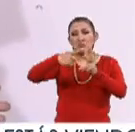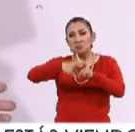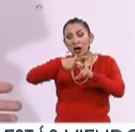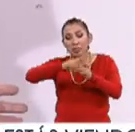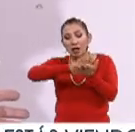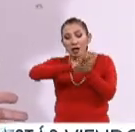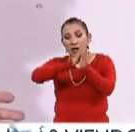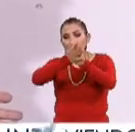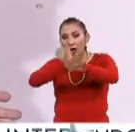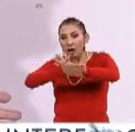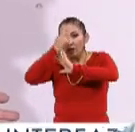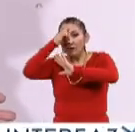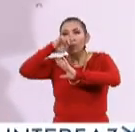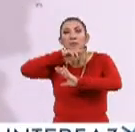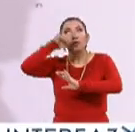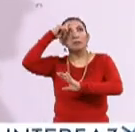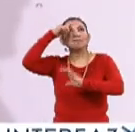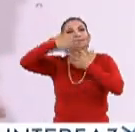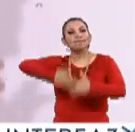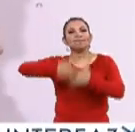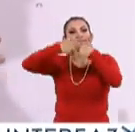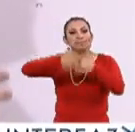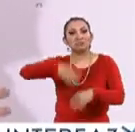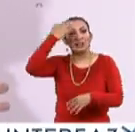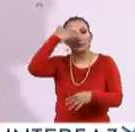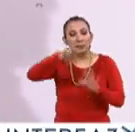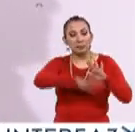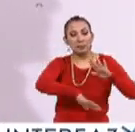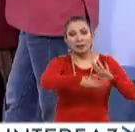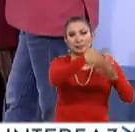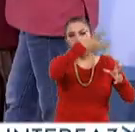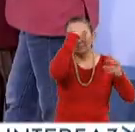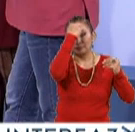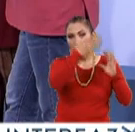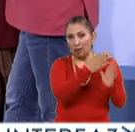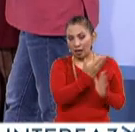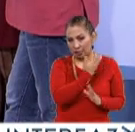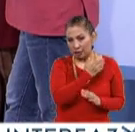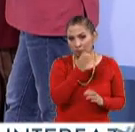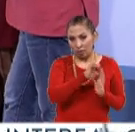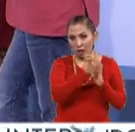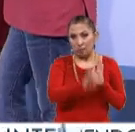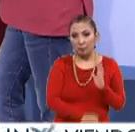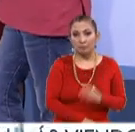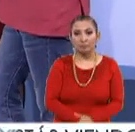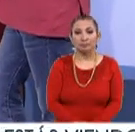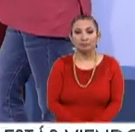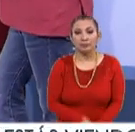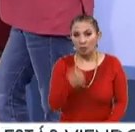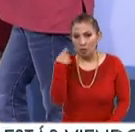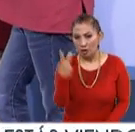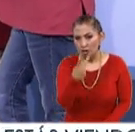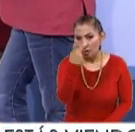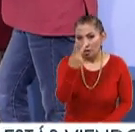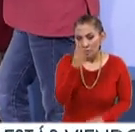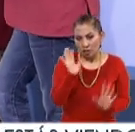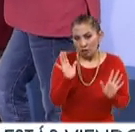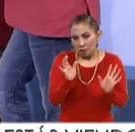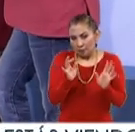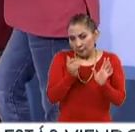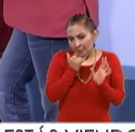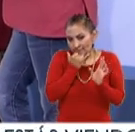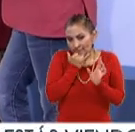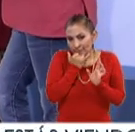pasar a la abstracción es así. Exacto. Pero ya saben las bases. Por ejemplo, aquí una pregunta un poco embarazosa,